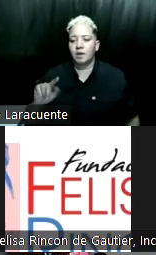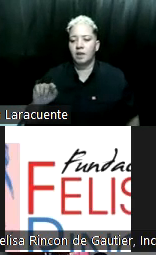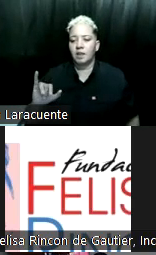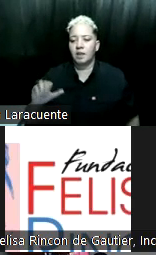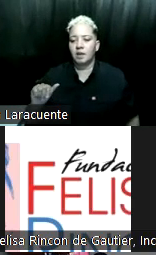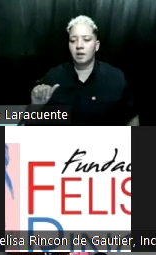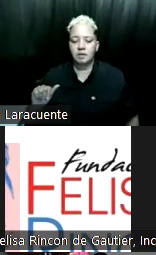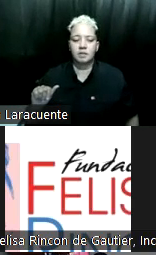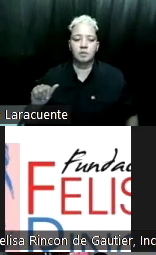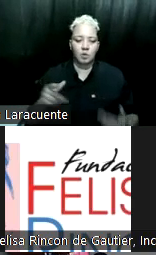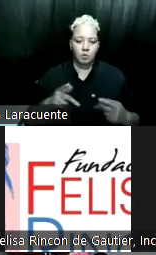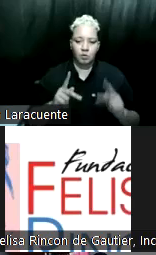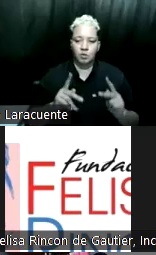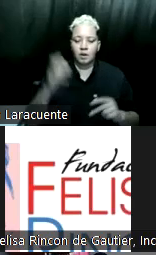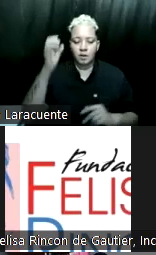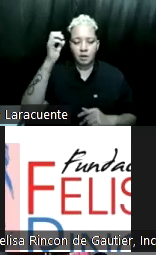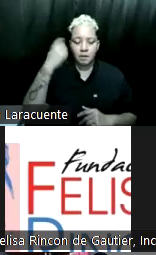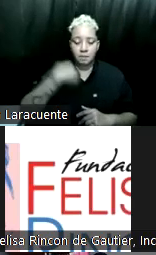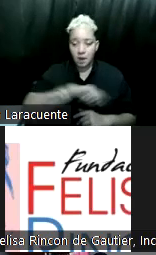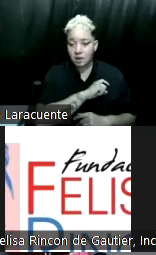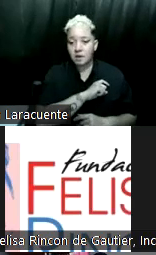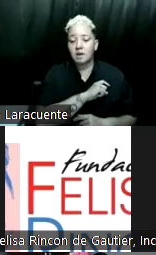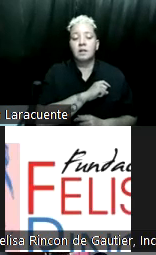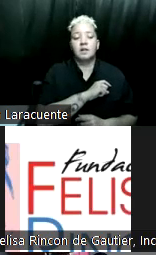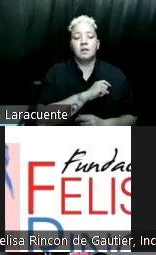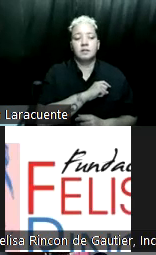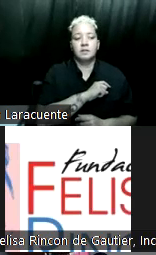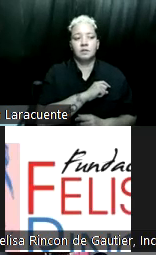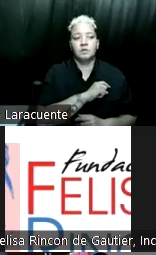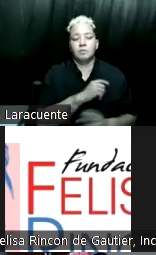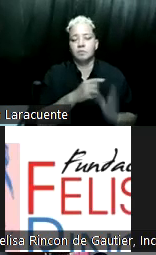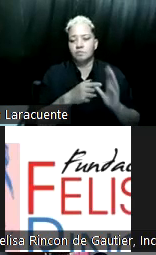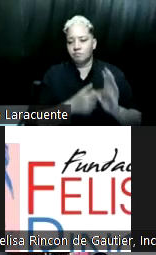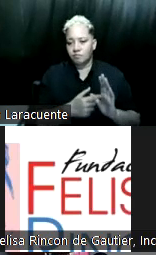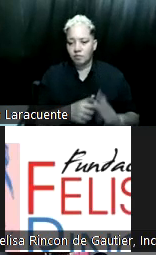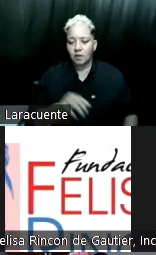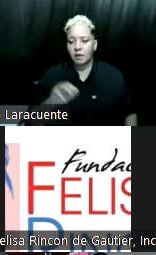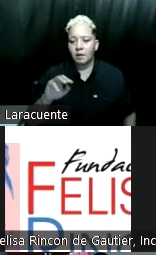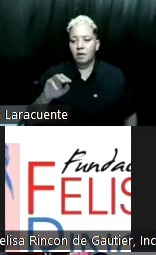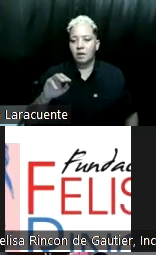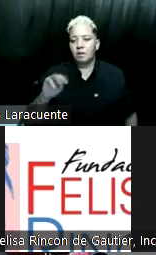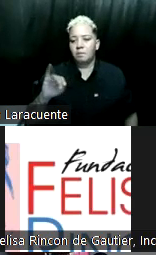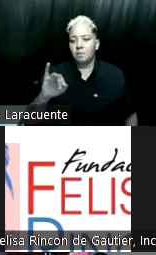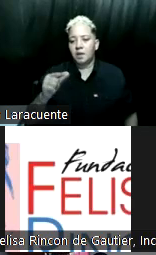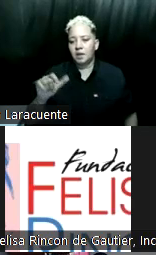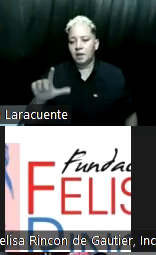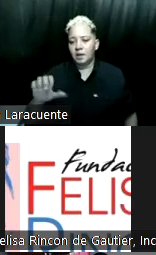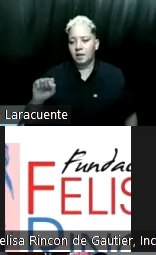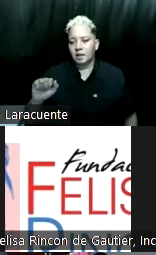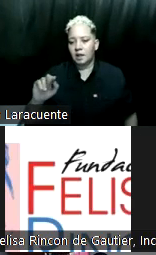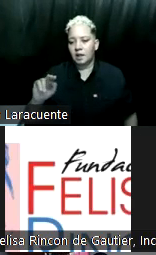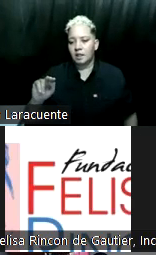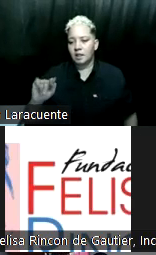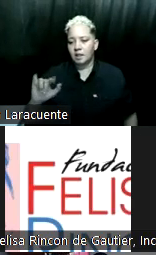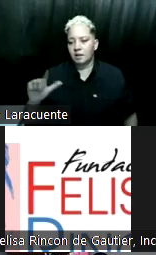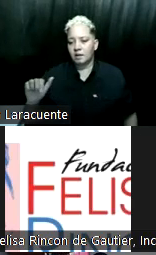paso España en el básquet europeo con figuras como Luis Miguel Santillana, Juan Antonio